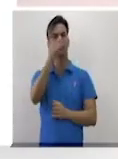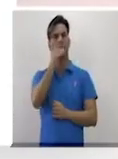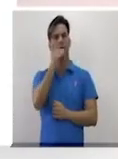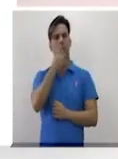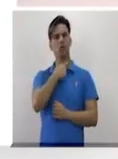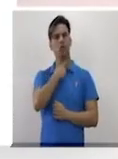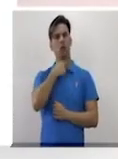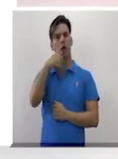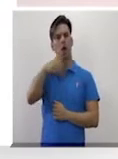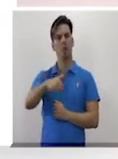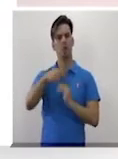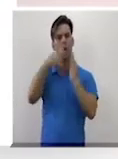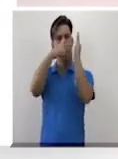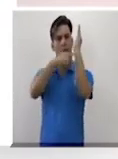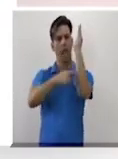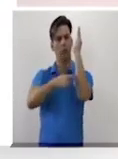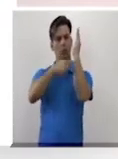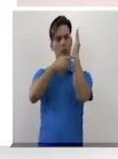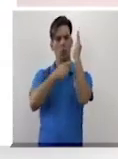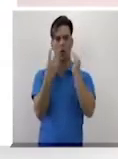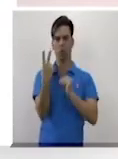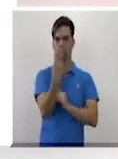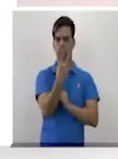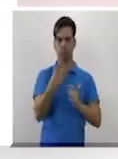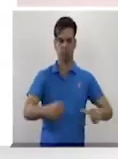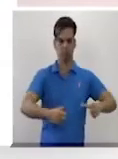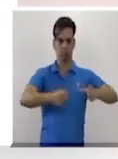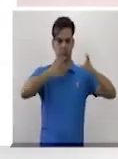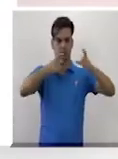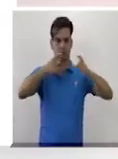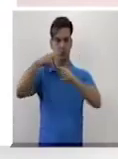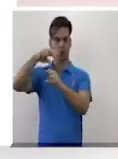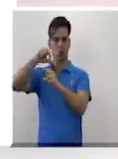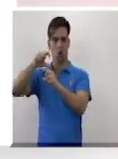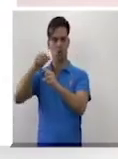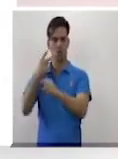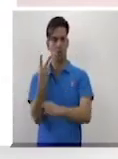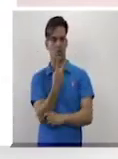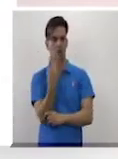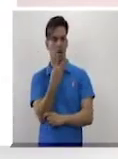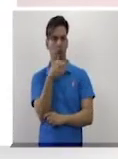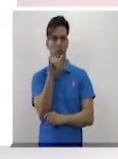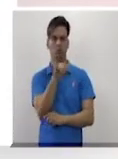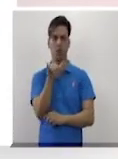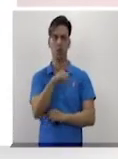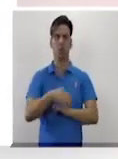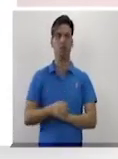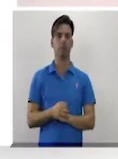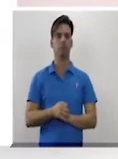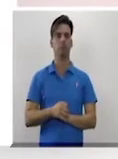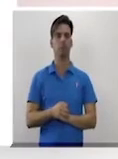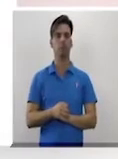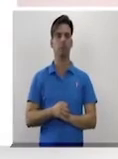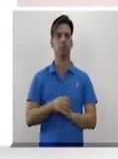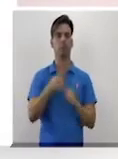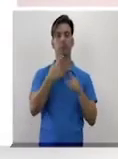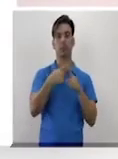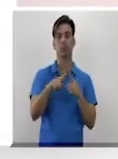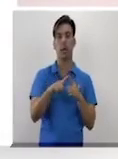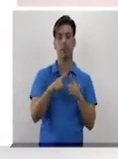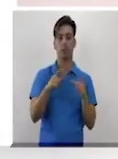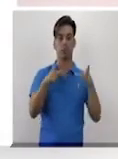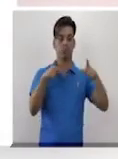las alturas son iguales. Datos como la relación entre los diámetros